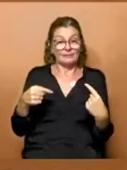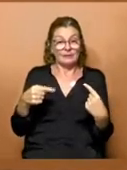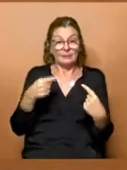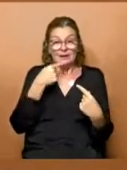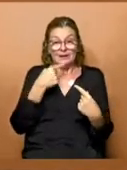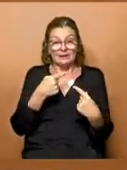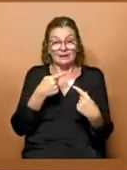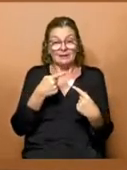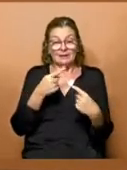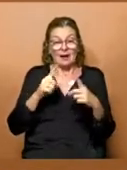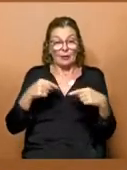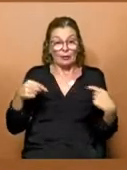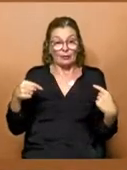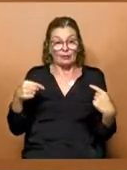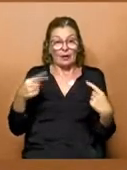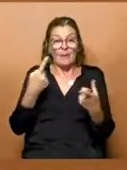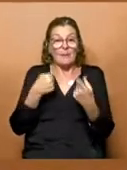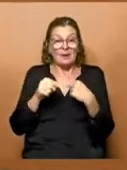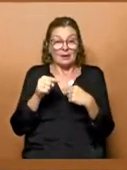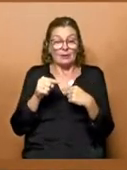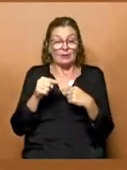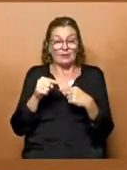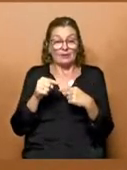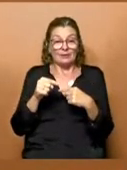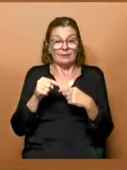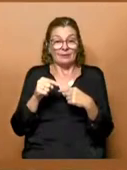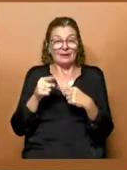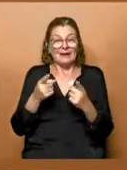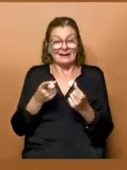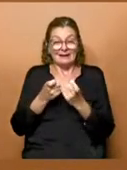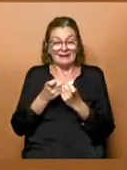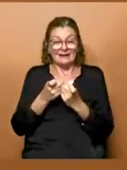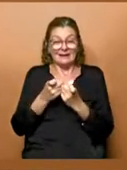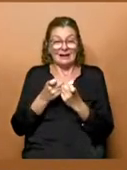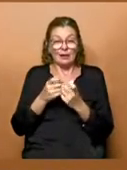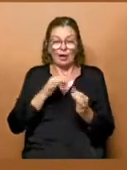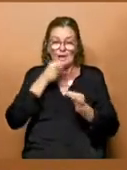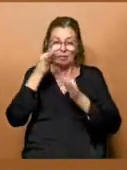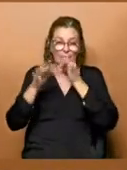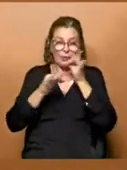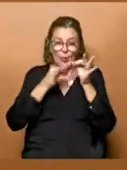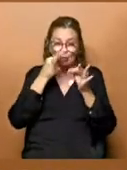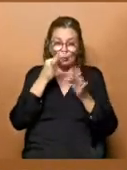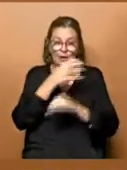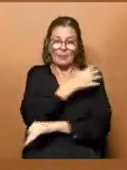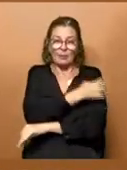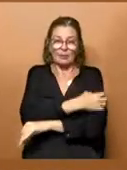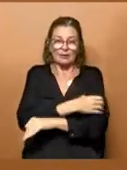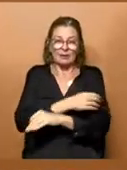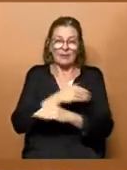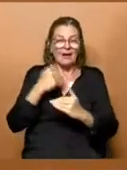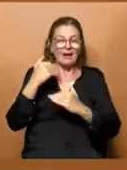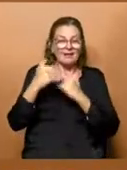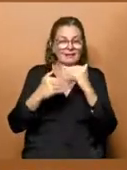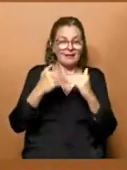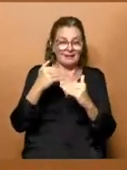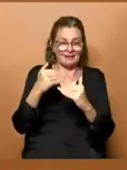perpetuarse en algunas cosas, pero es necesario el discurso de la pobreza para sostener